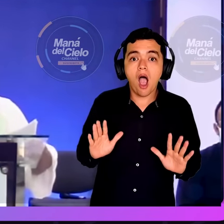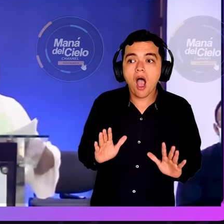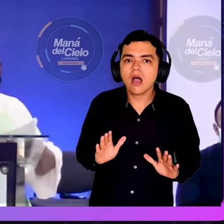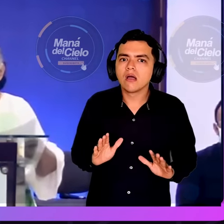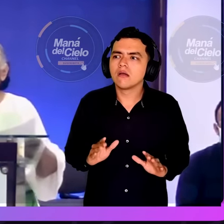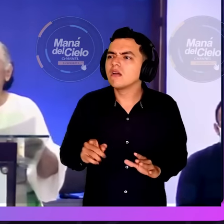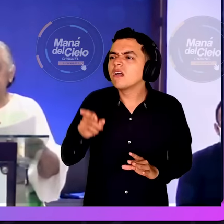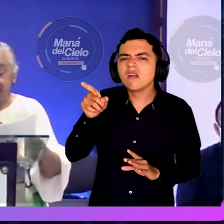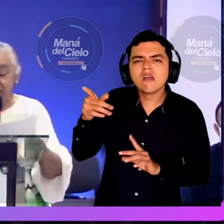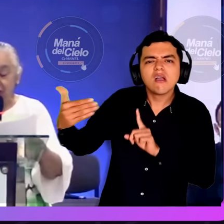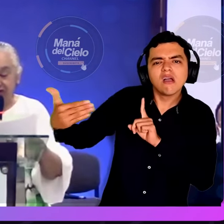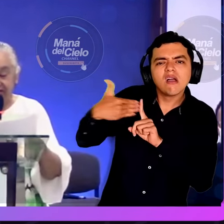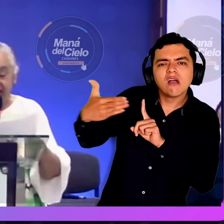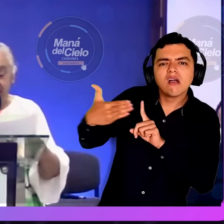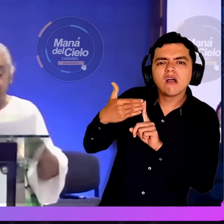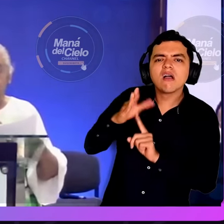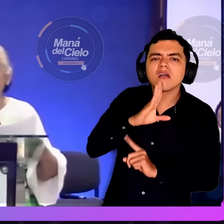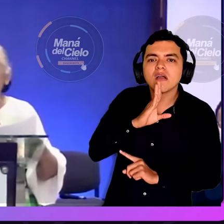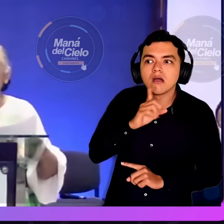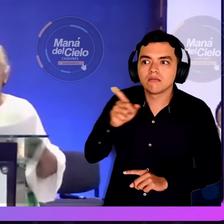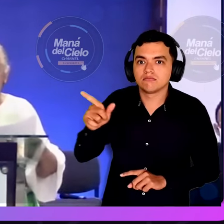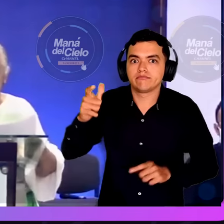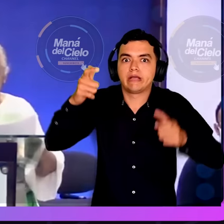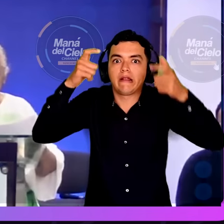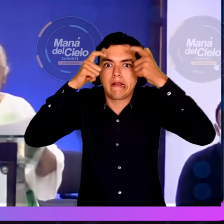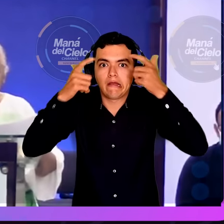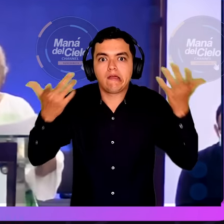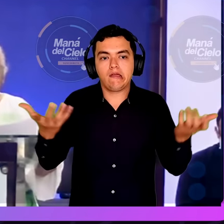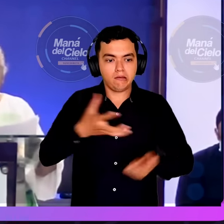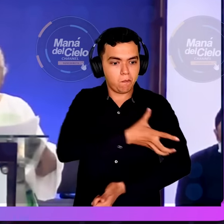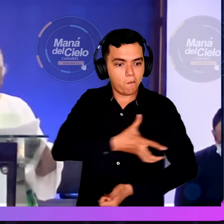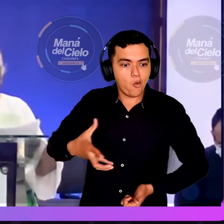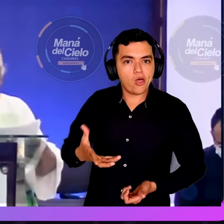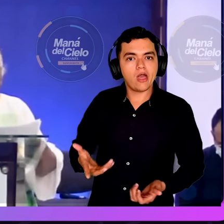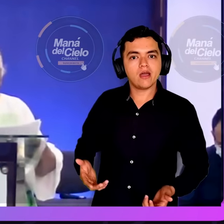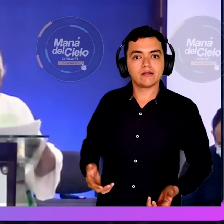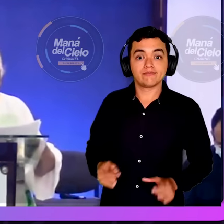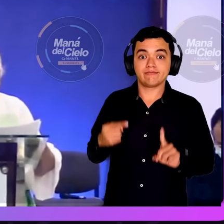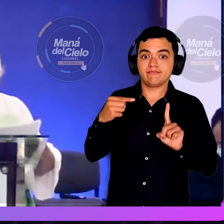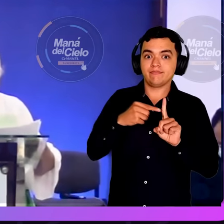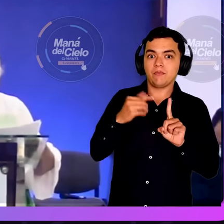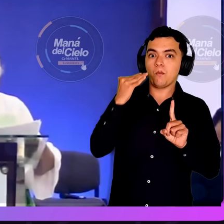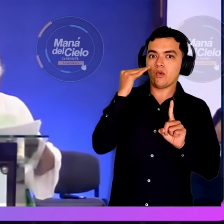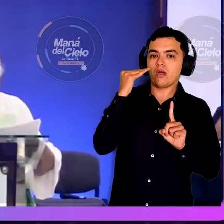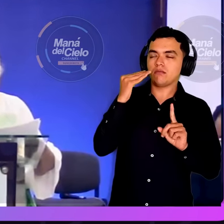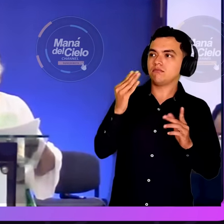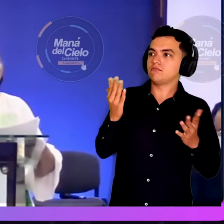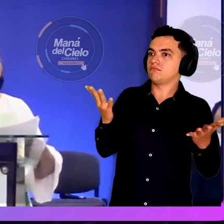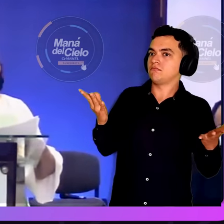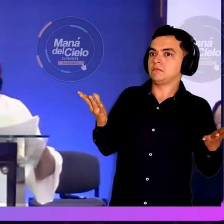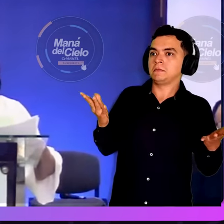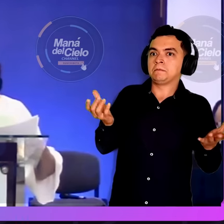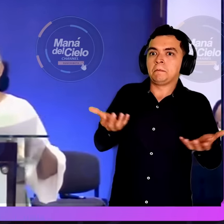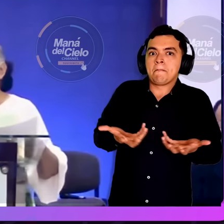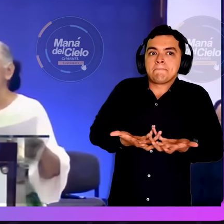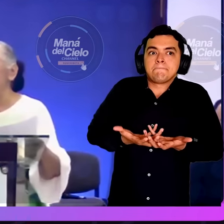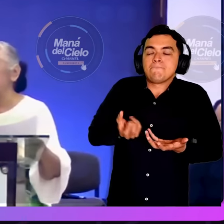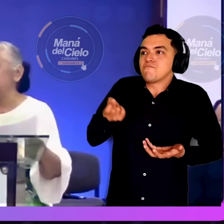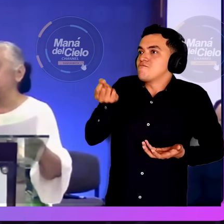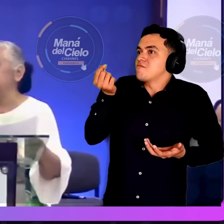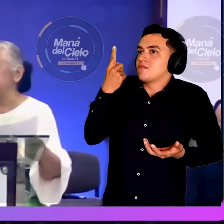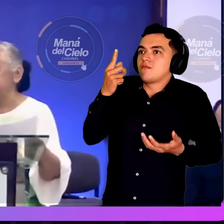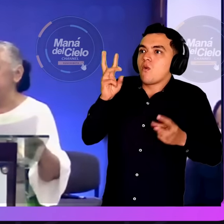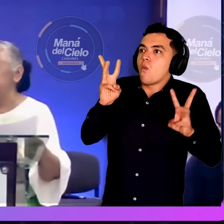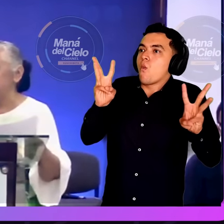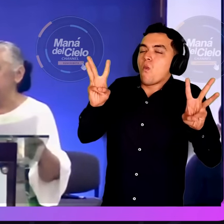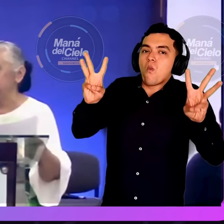Y claro, estaba siendo conquistada por un hombre no cualquiera, un hombre muy poderoso. Pero hay algo aquí en la historia